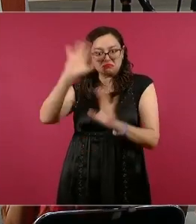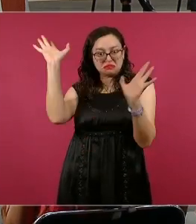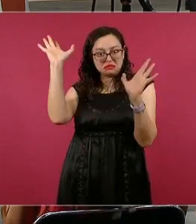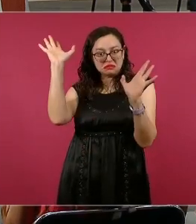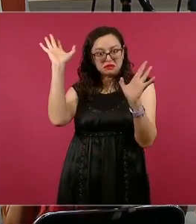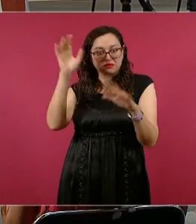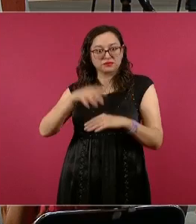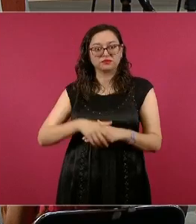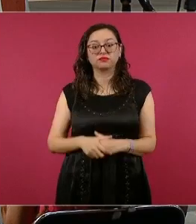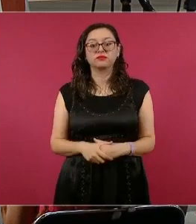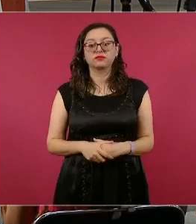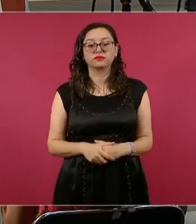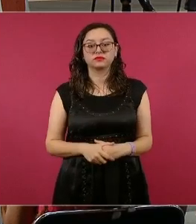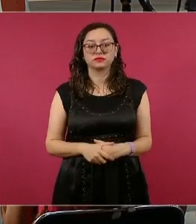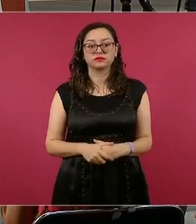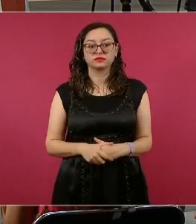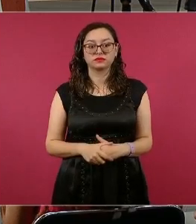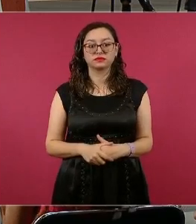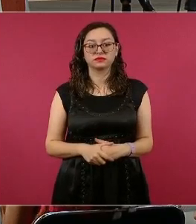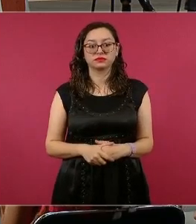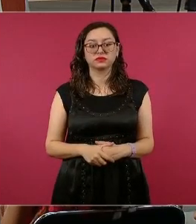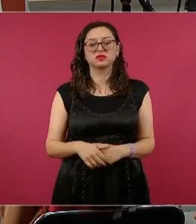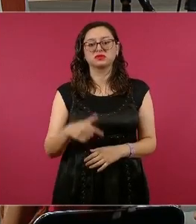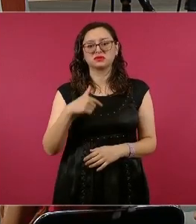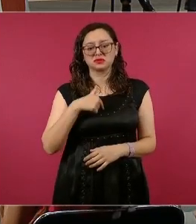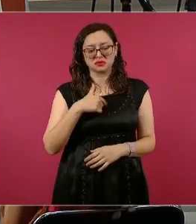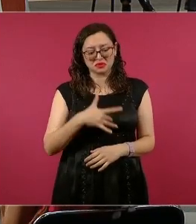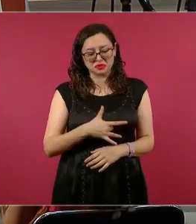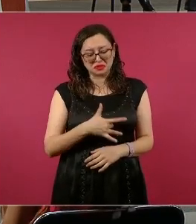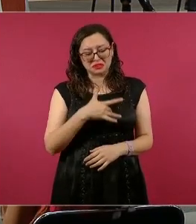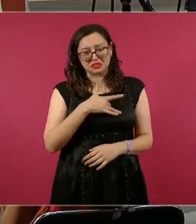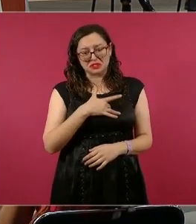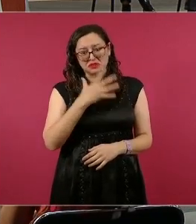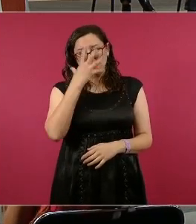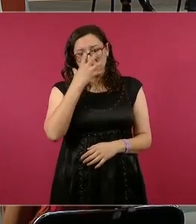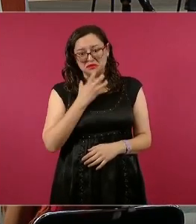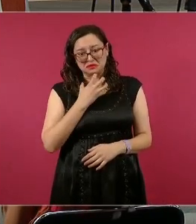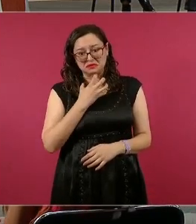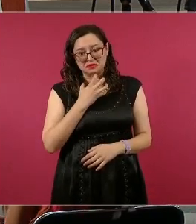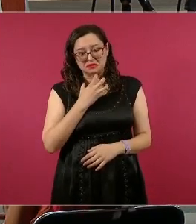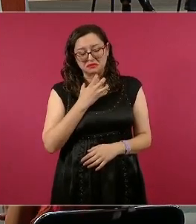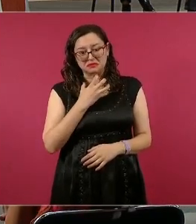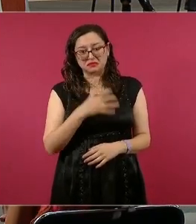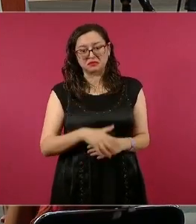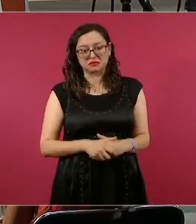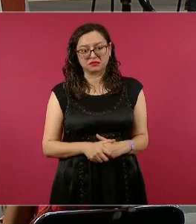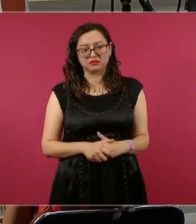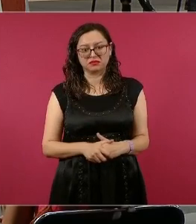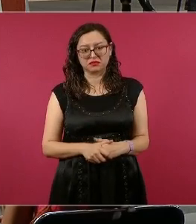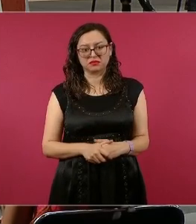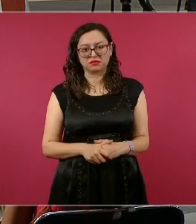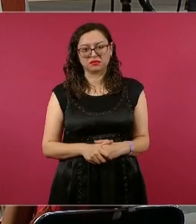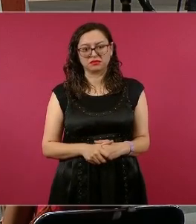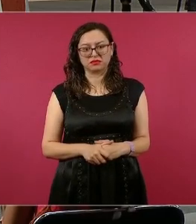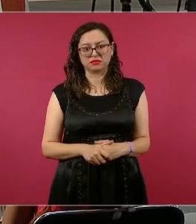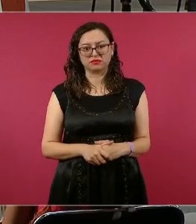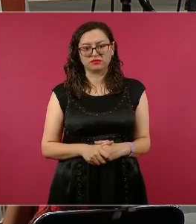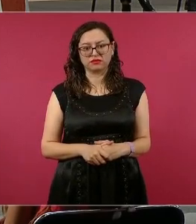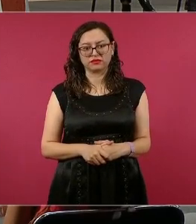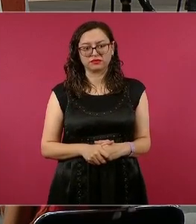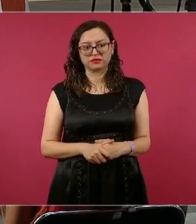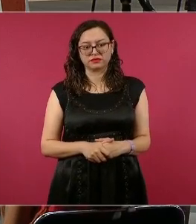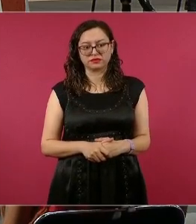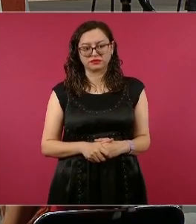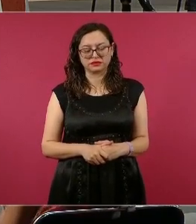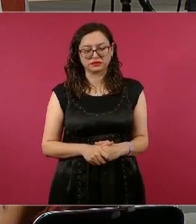¿Eh? Me entristece saber que la mayor parte de mis compañeros… Nada más esa parte donde dice de las